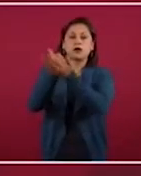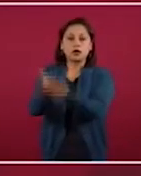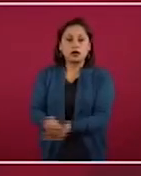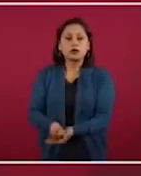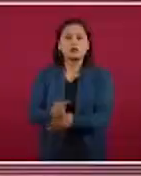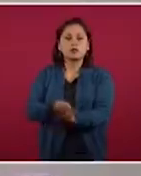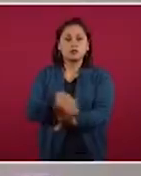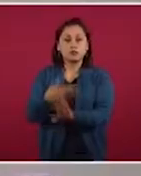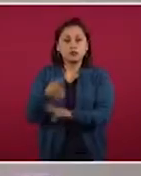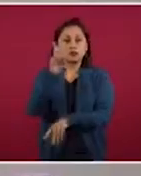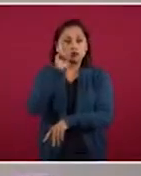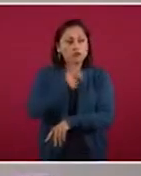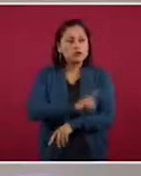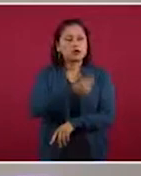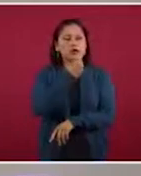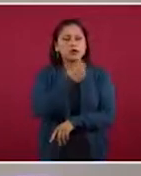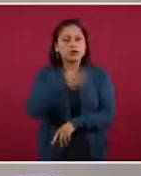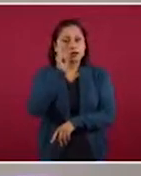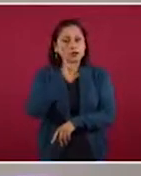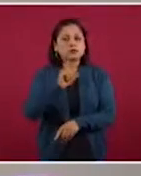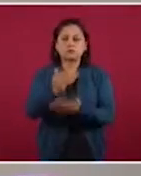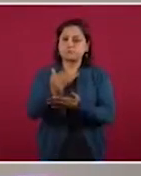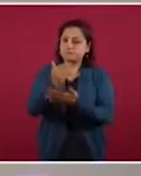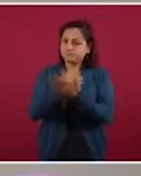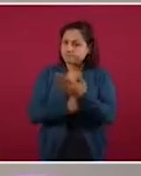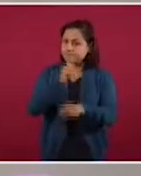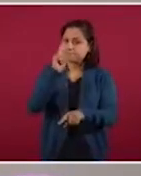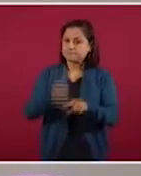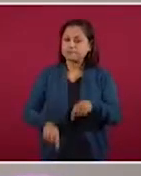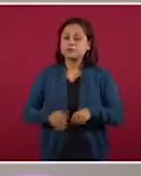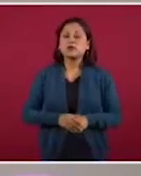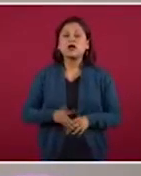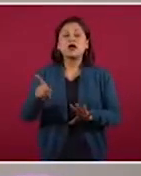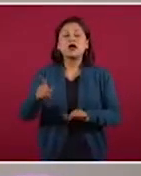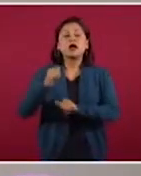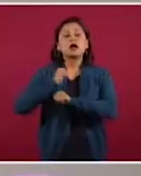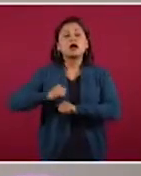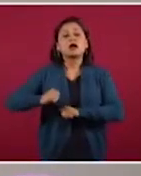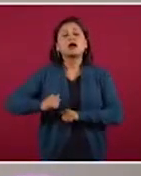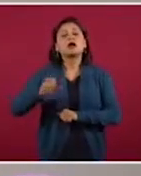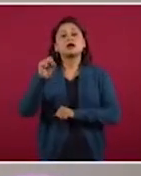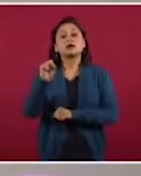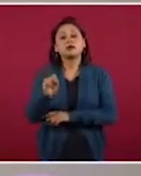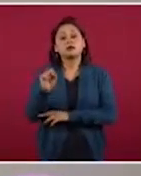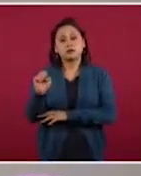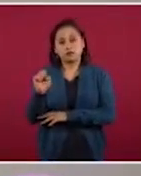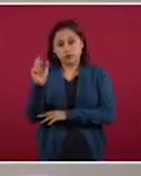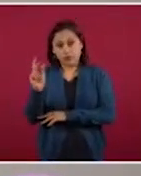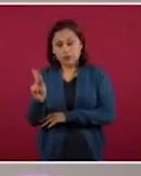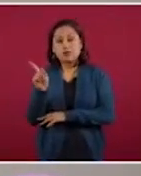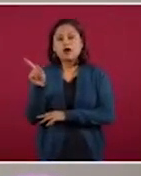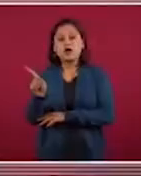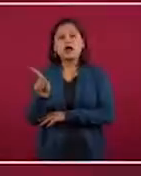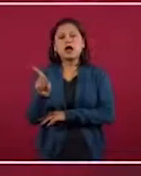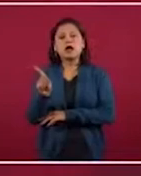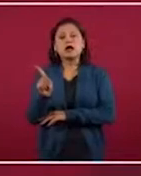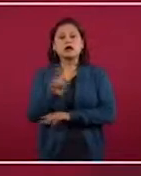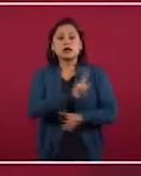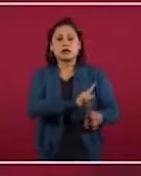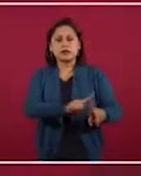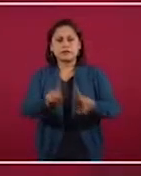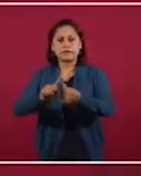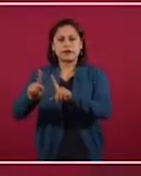Secretariado Ejecutivo del Sistema Nacional de Seguridad Pública ha establecido acciones de apoyo a